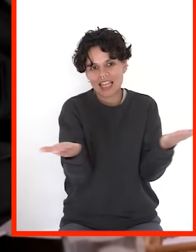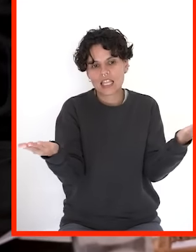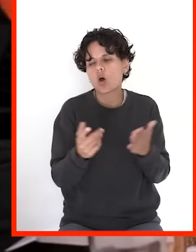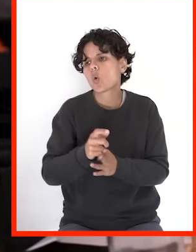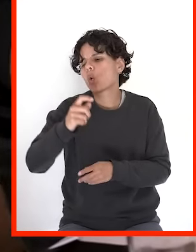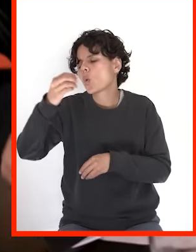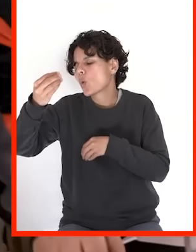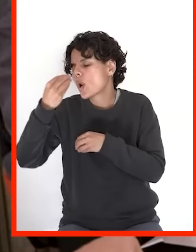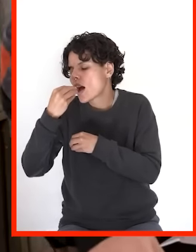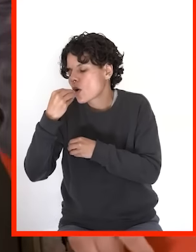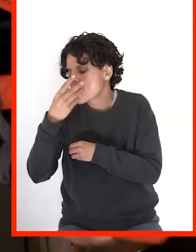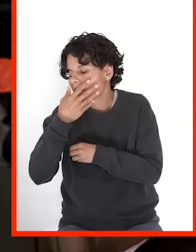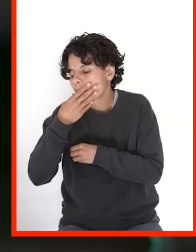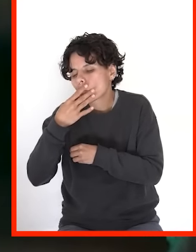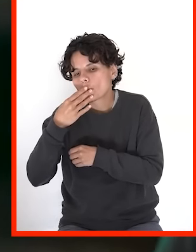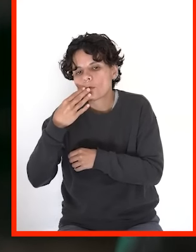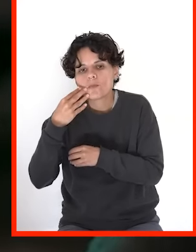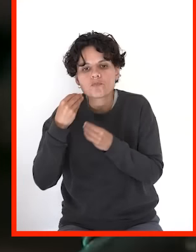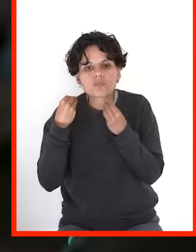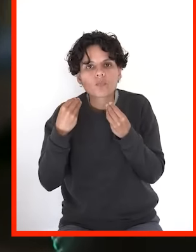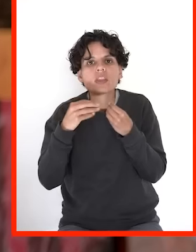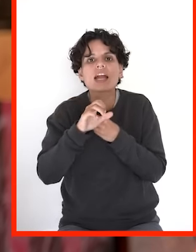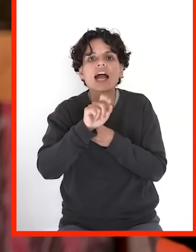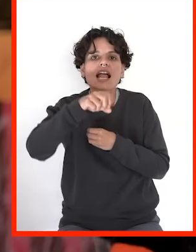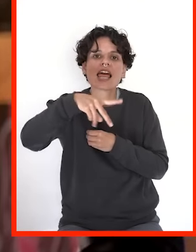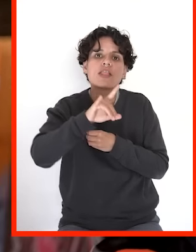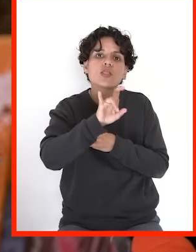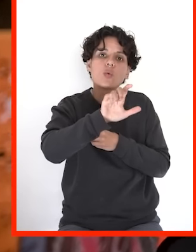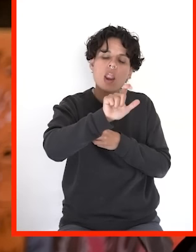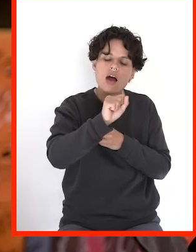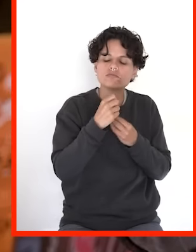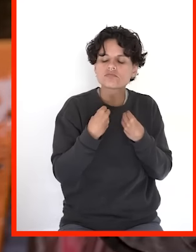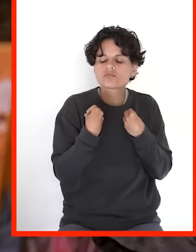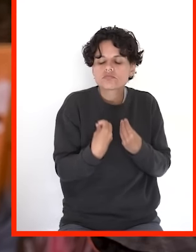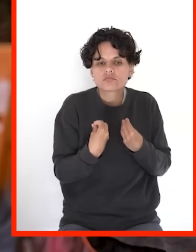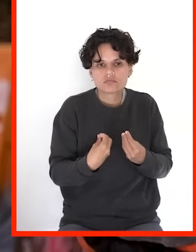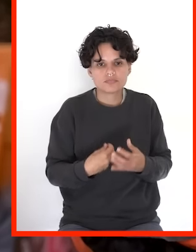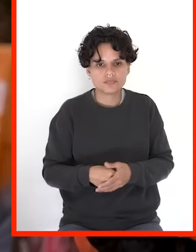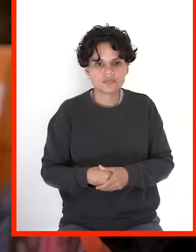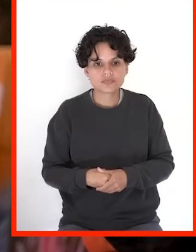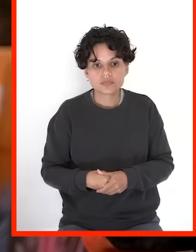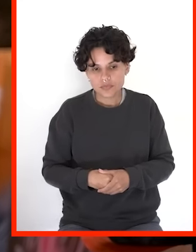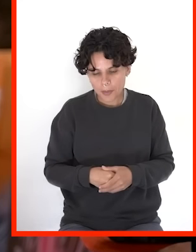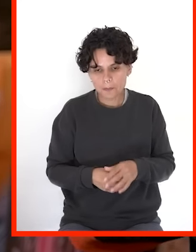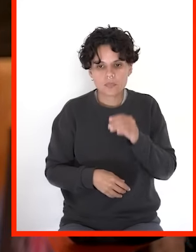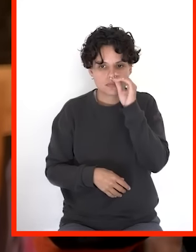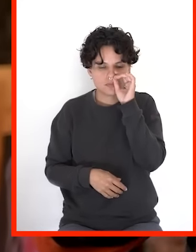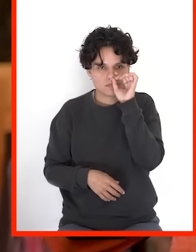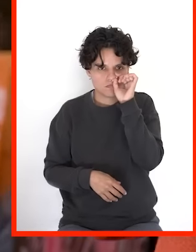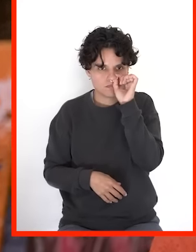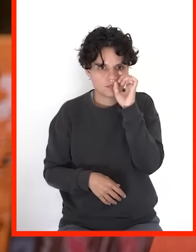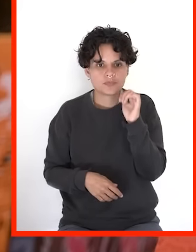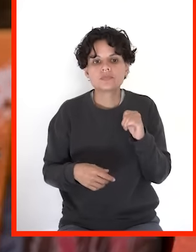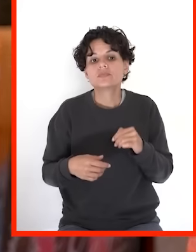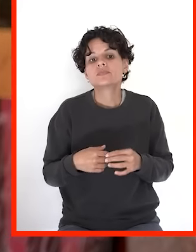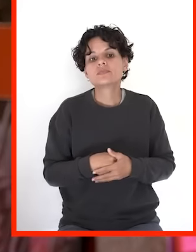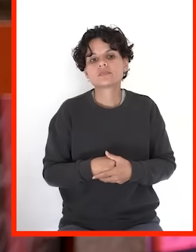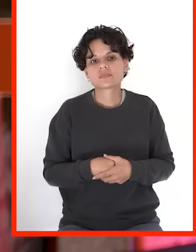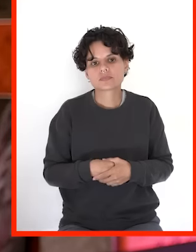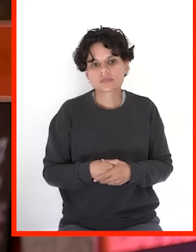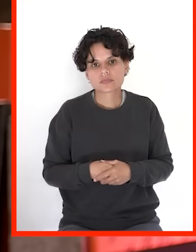¿eh? Gracias a Caléndula. Queremos hacer también en este programa un pequeño homenaje y